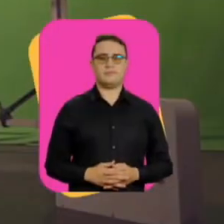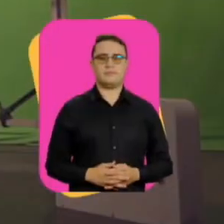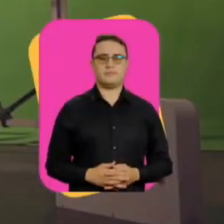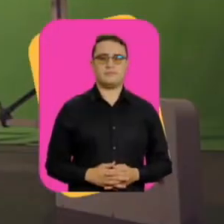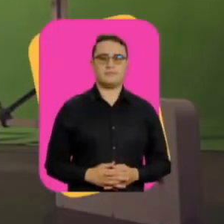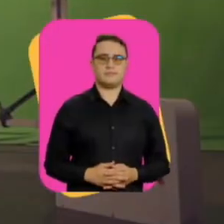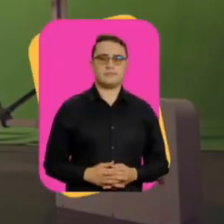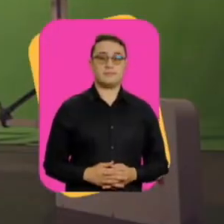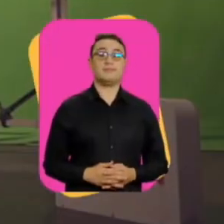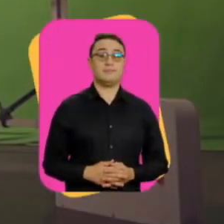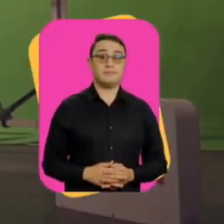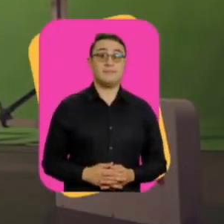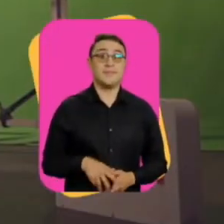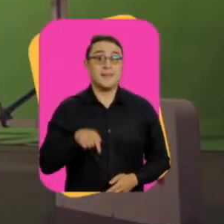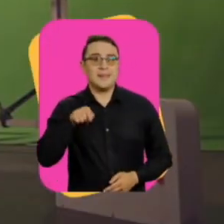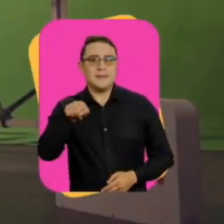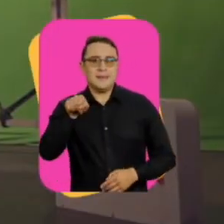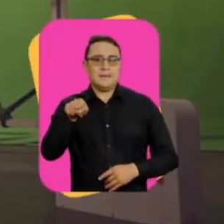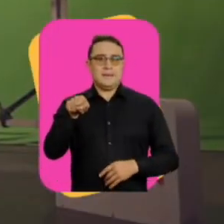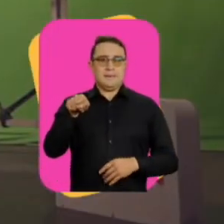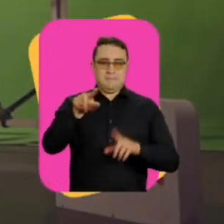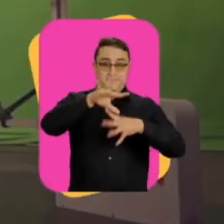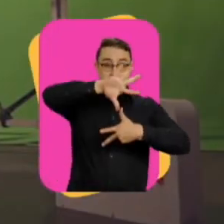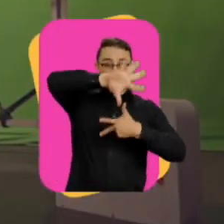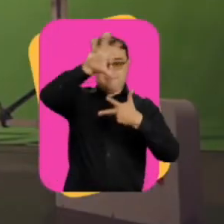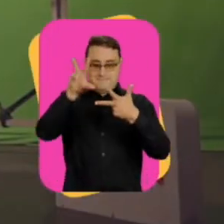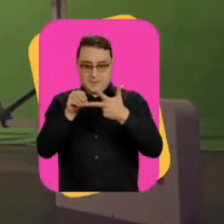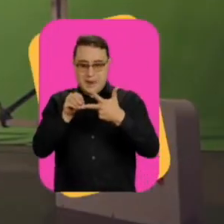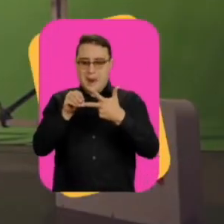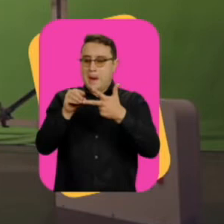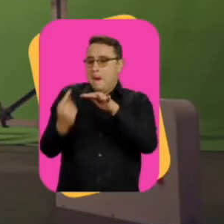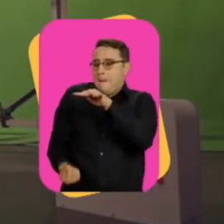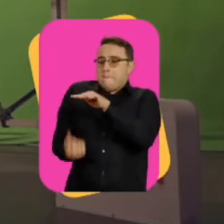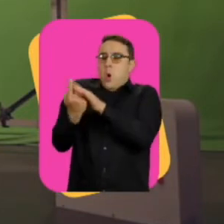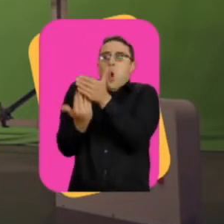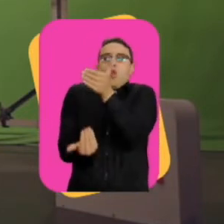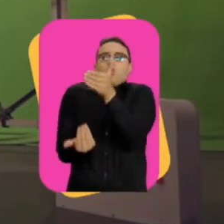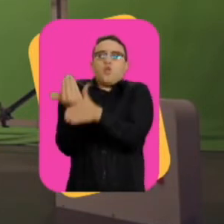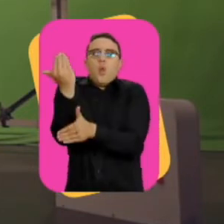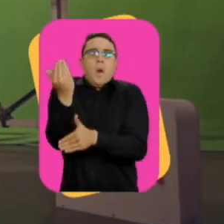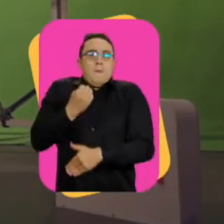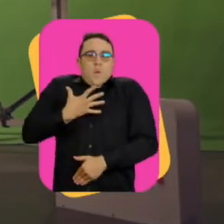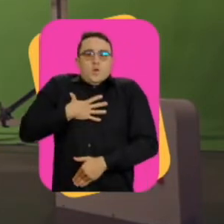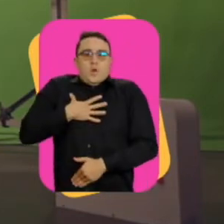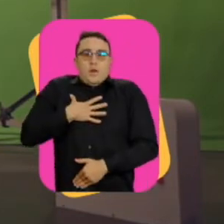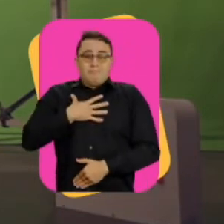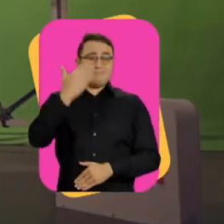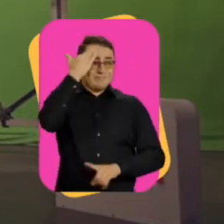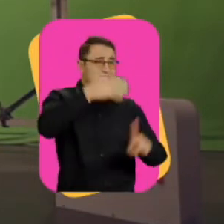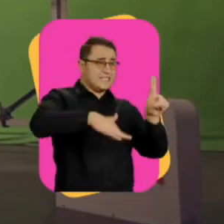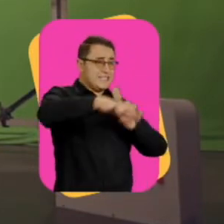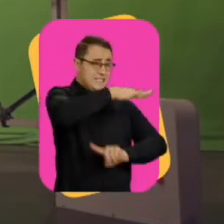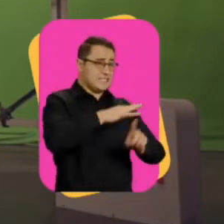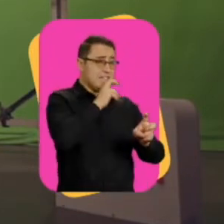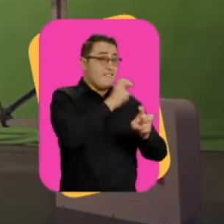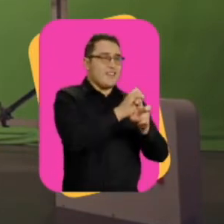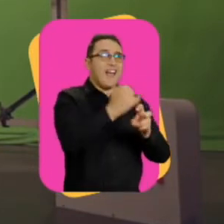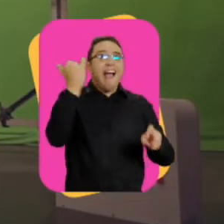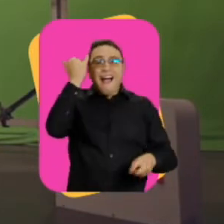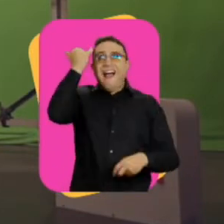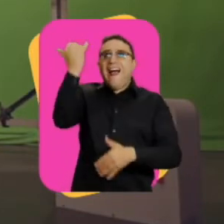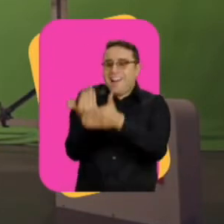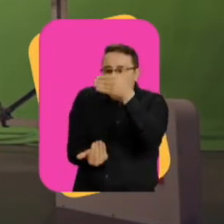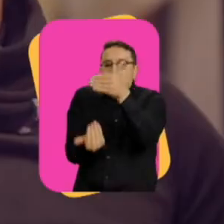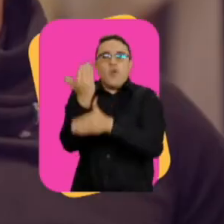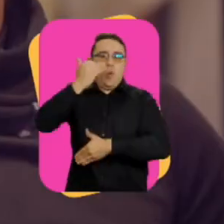Este fue una de las oportunidades que surgen en medio de las complejidades.